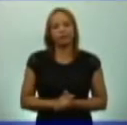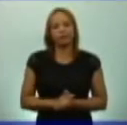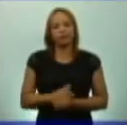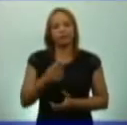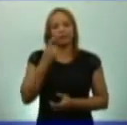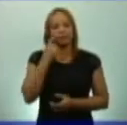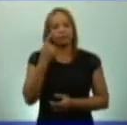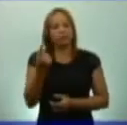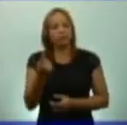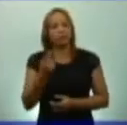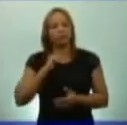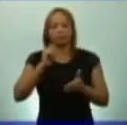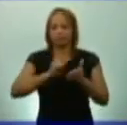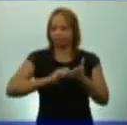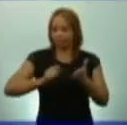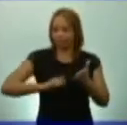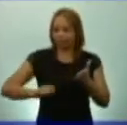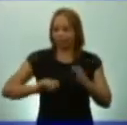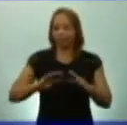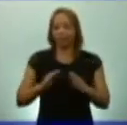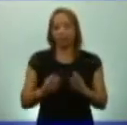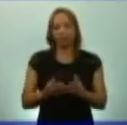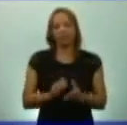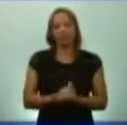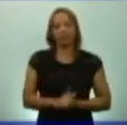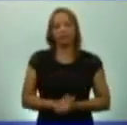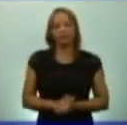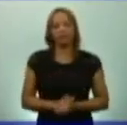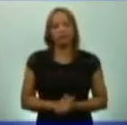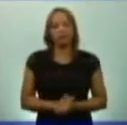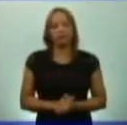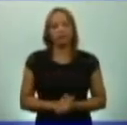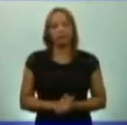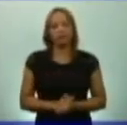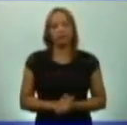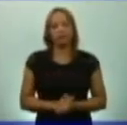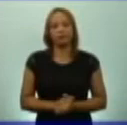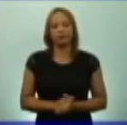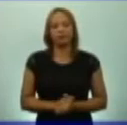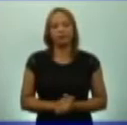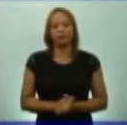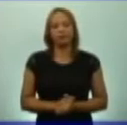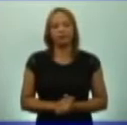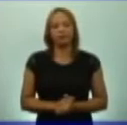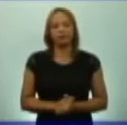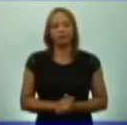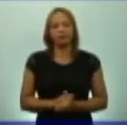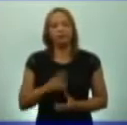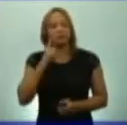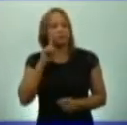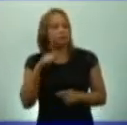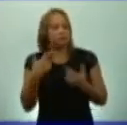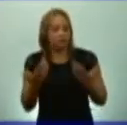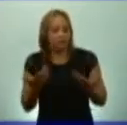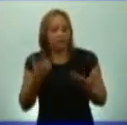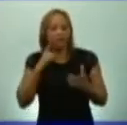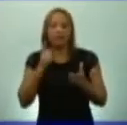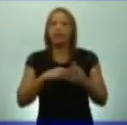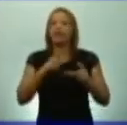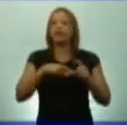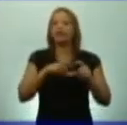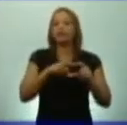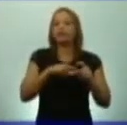Observen y anoten en sus libretas. Se encuentran en los libros de texto en las